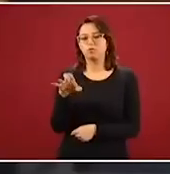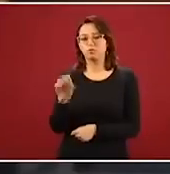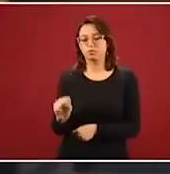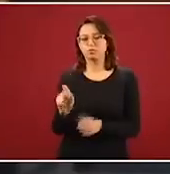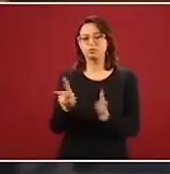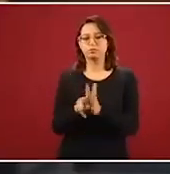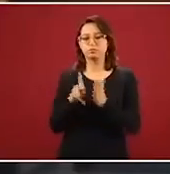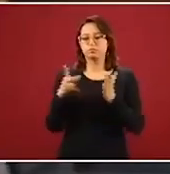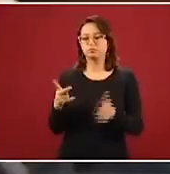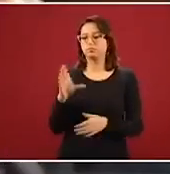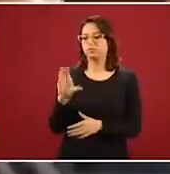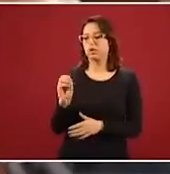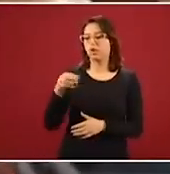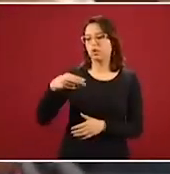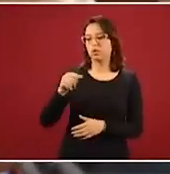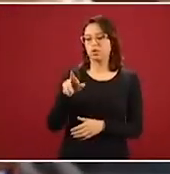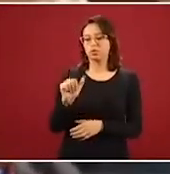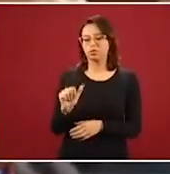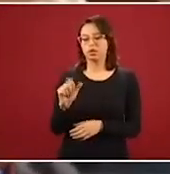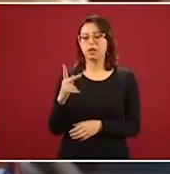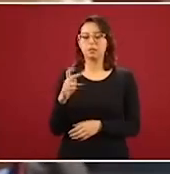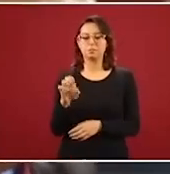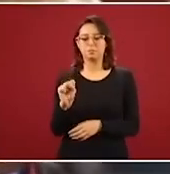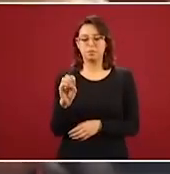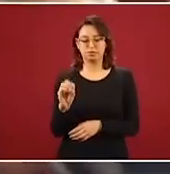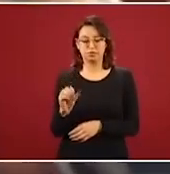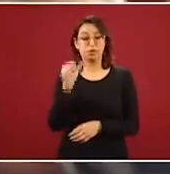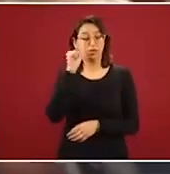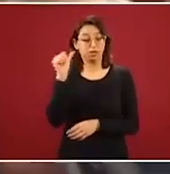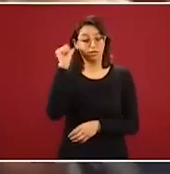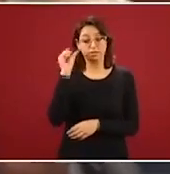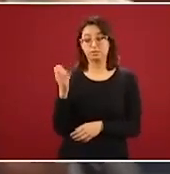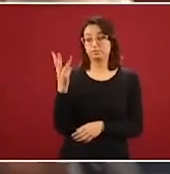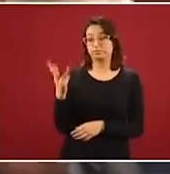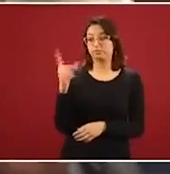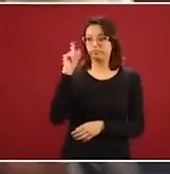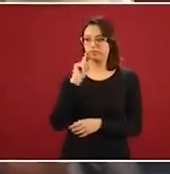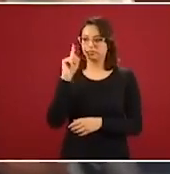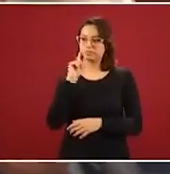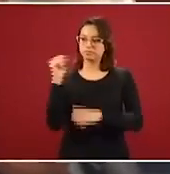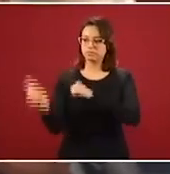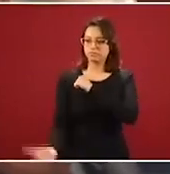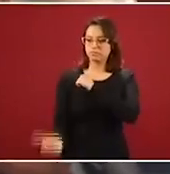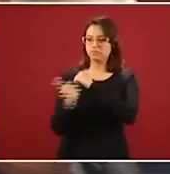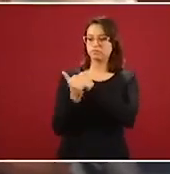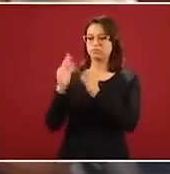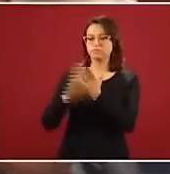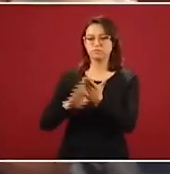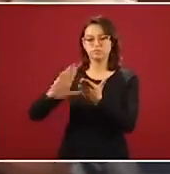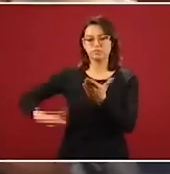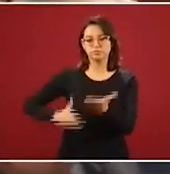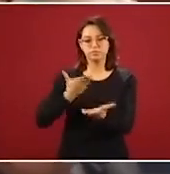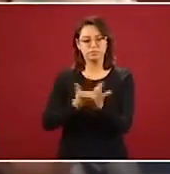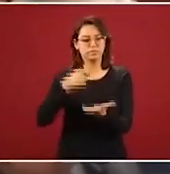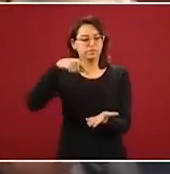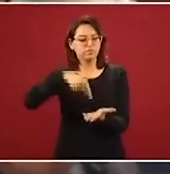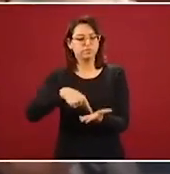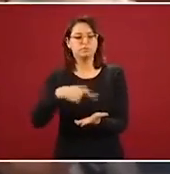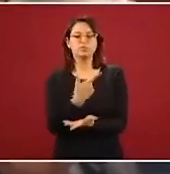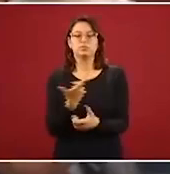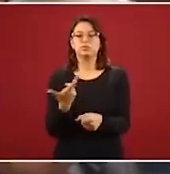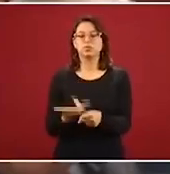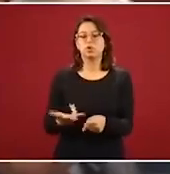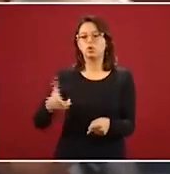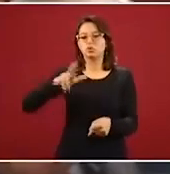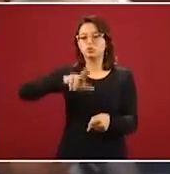del periódico Contrapeso Digital, y nos enseñaron documentos, general, donde les decían que en el Hospital Central Militar no tenían